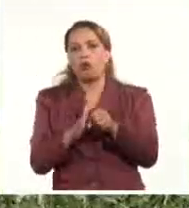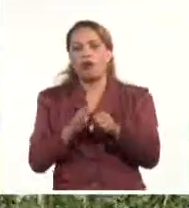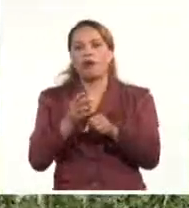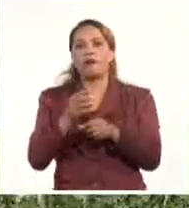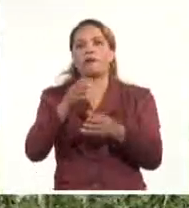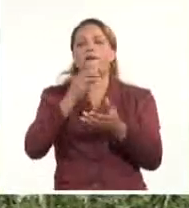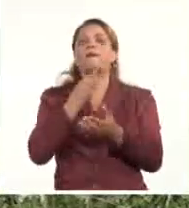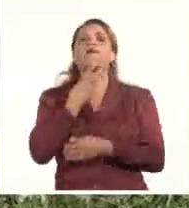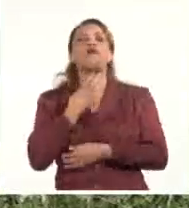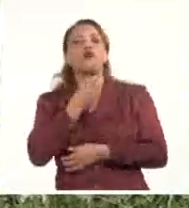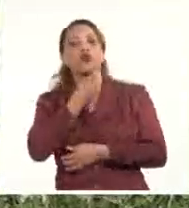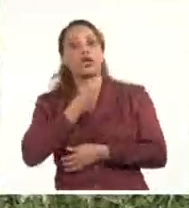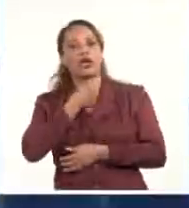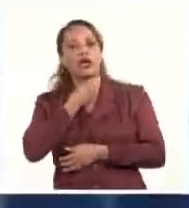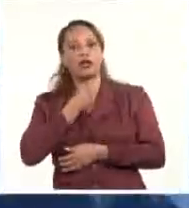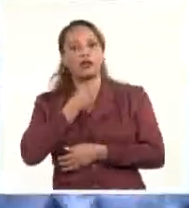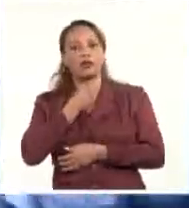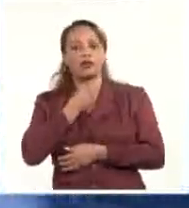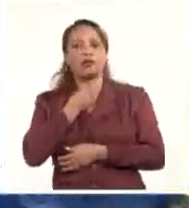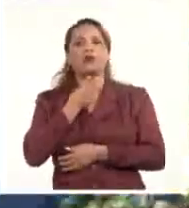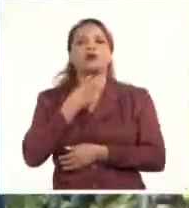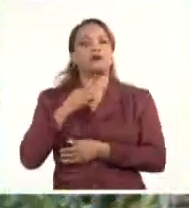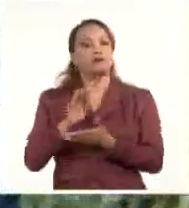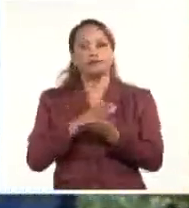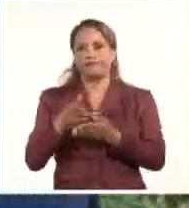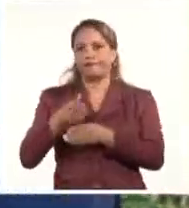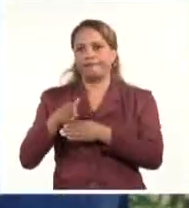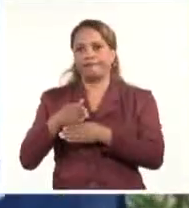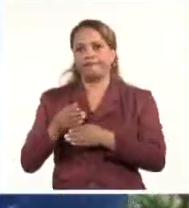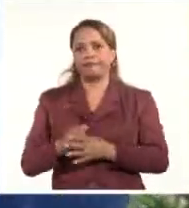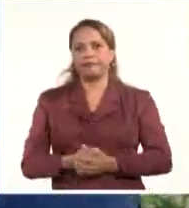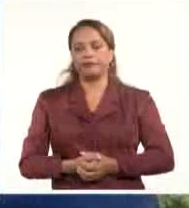boniato, todo eso está ahí. Lo que hay que sembrar,